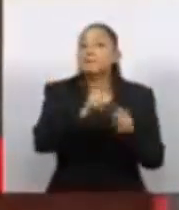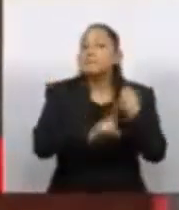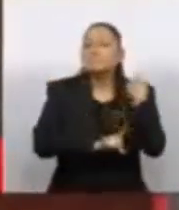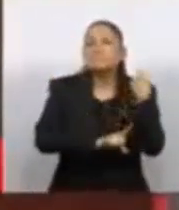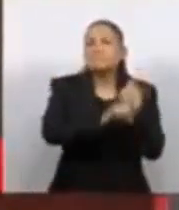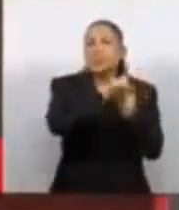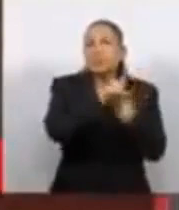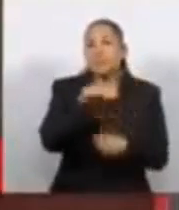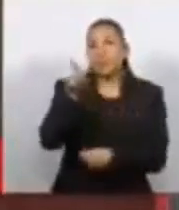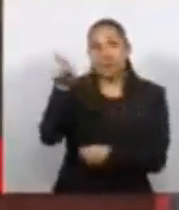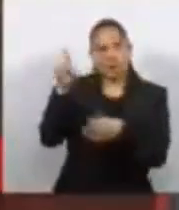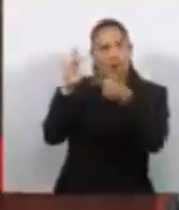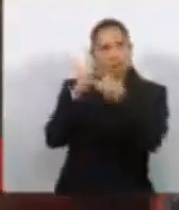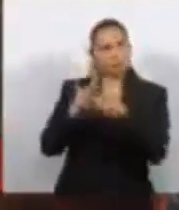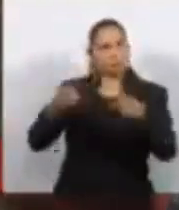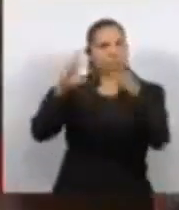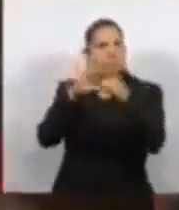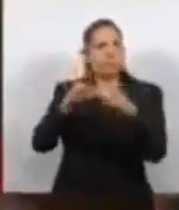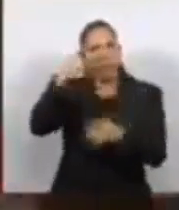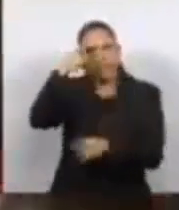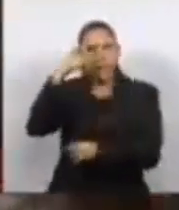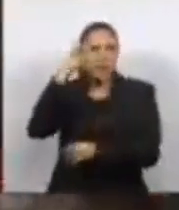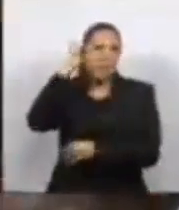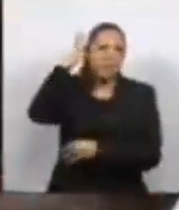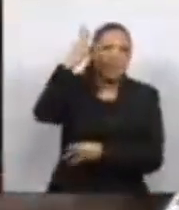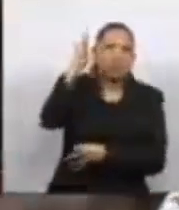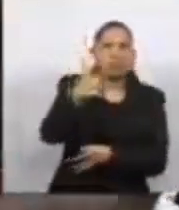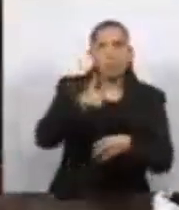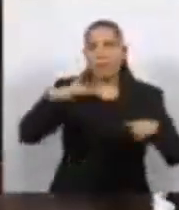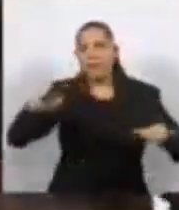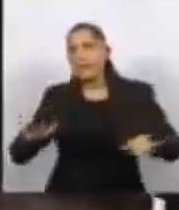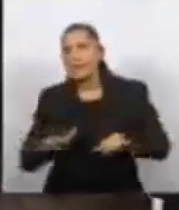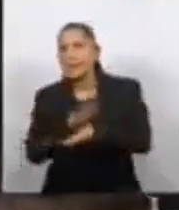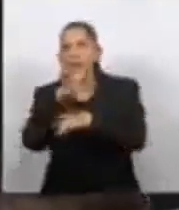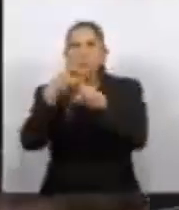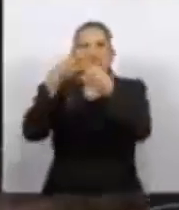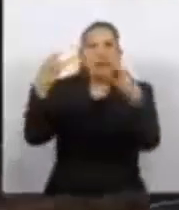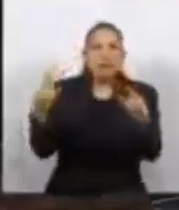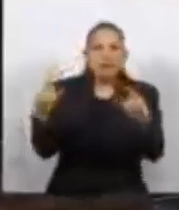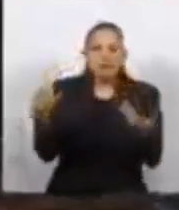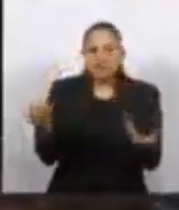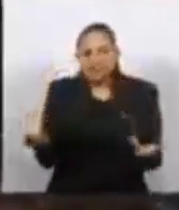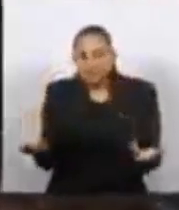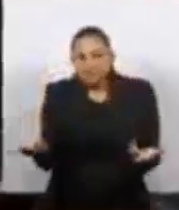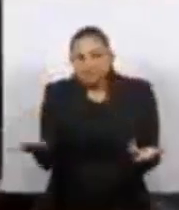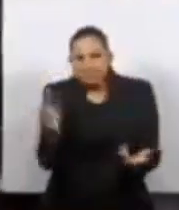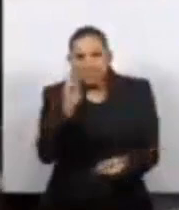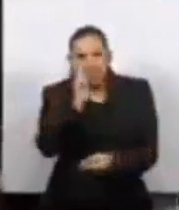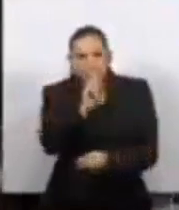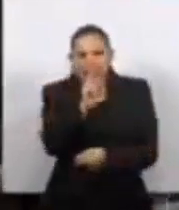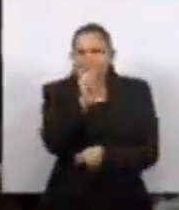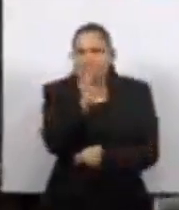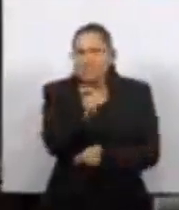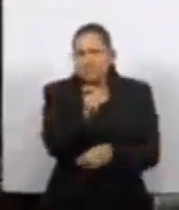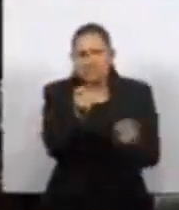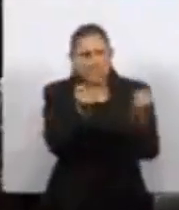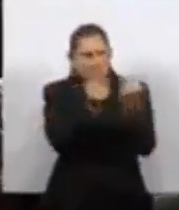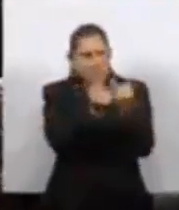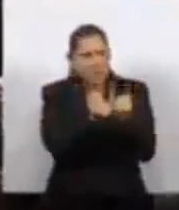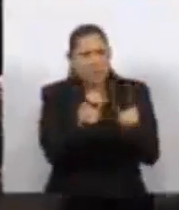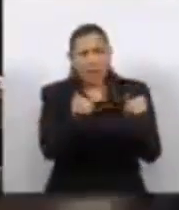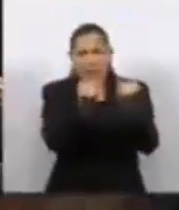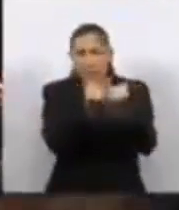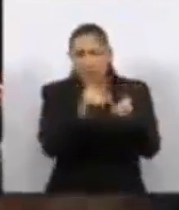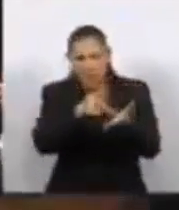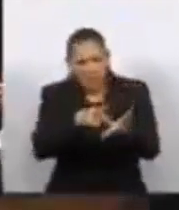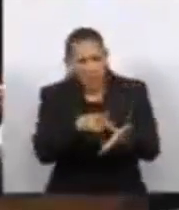ser historia, hoy la está repitiendo. Cuando Movimiento Ciudadano sostiene que México no se equivocó